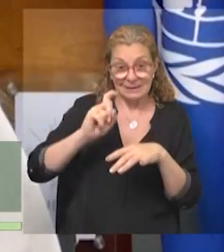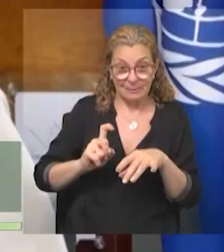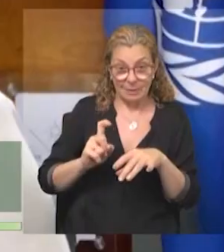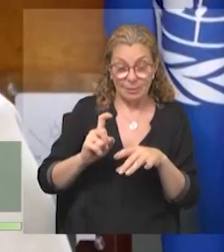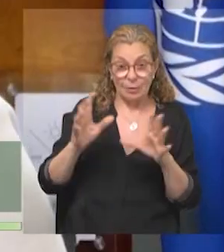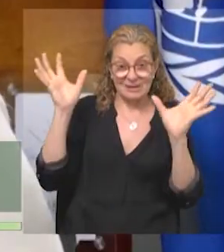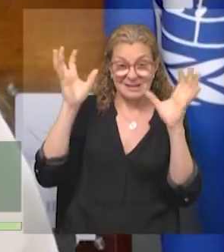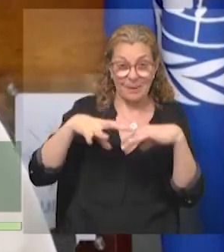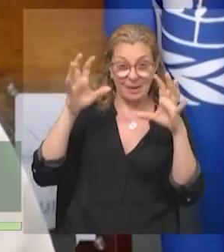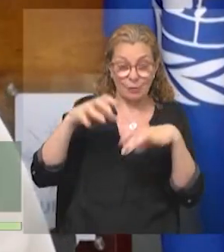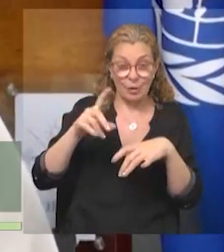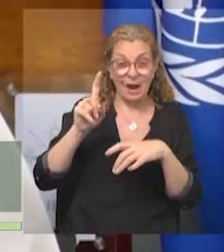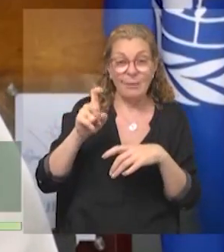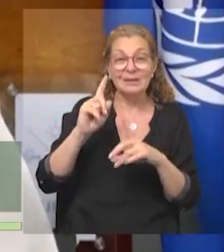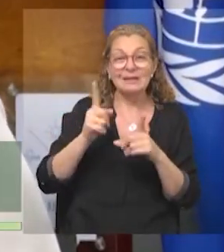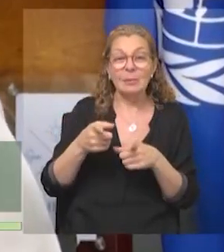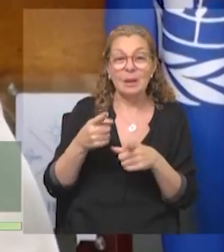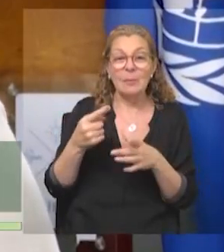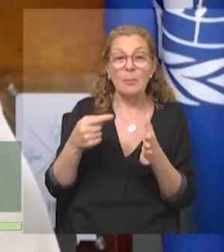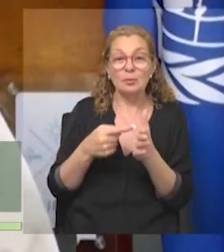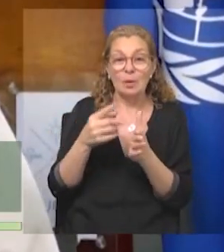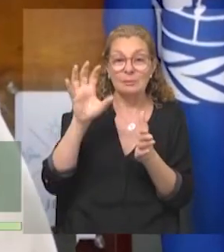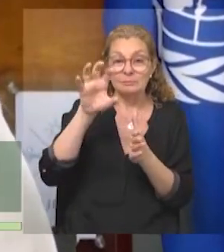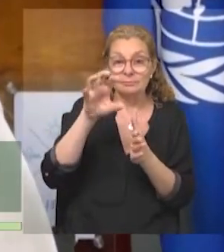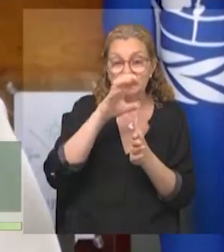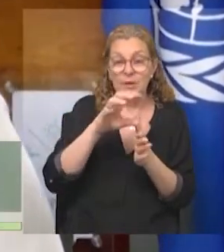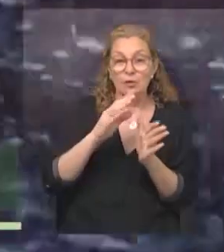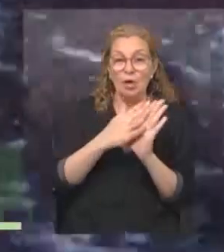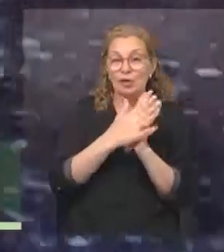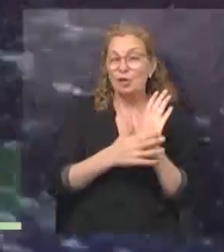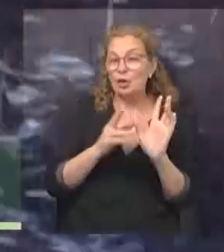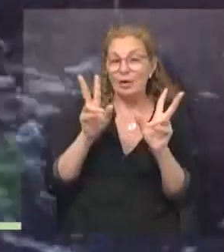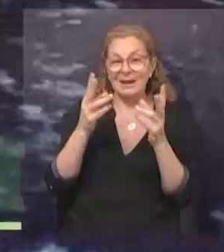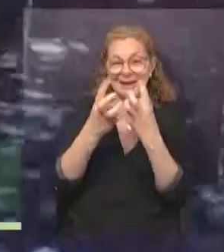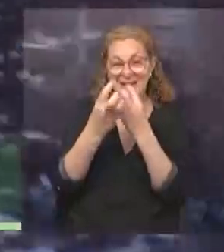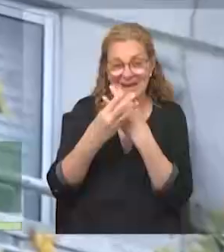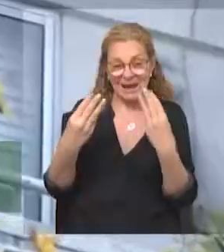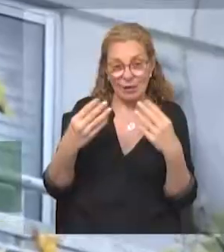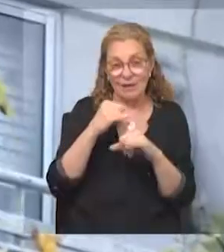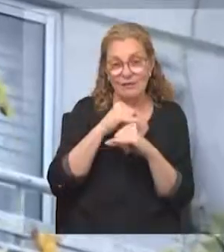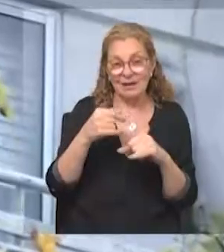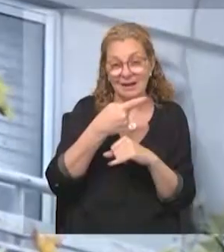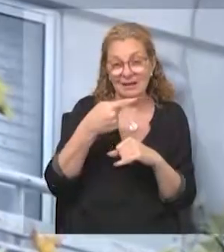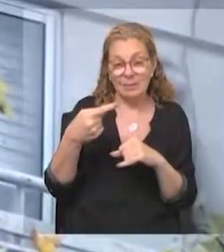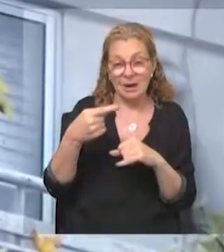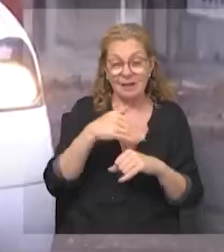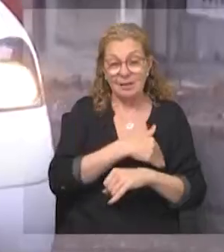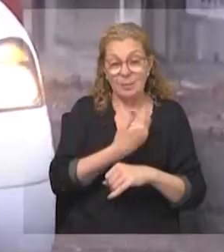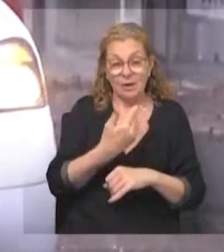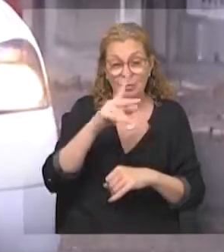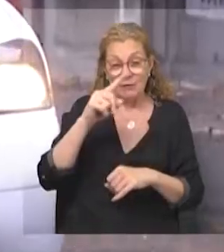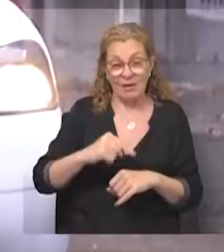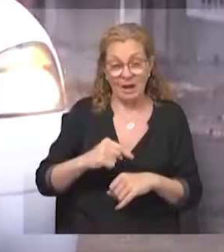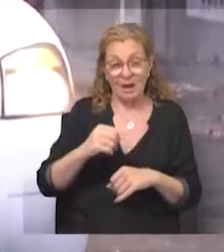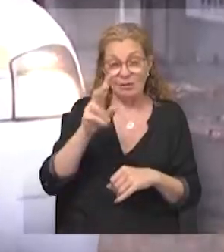y chaparrones de lluvia pero también van a ser puntuales aisladas no generalizadas hacia el final de la semana la temperatura bajará y continuarán las